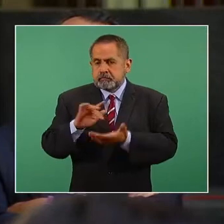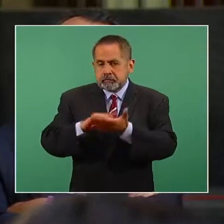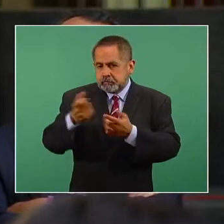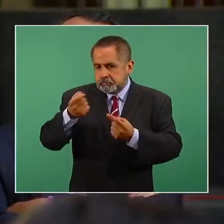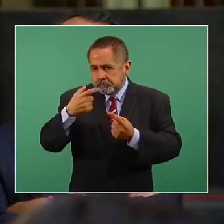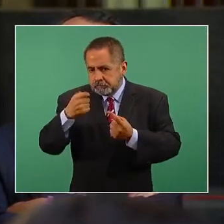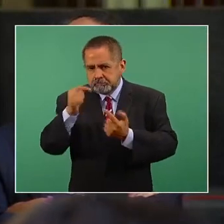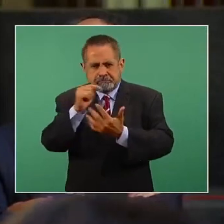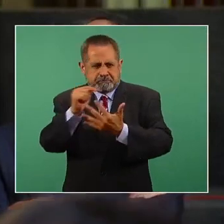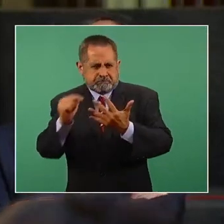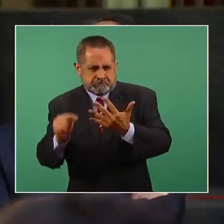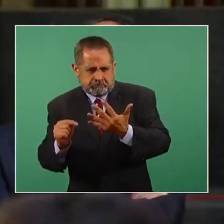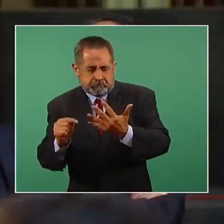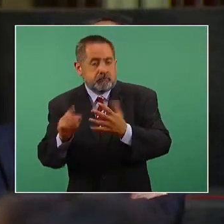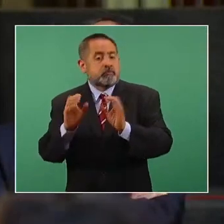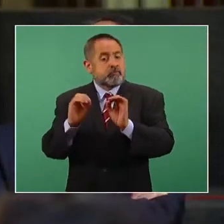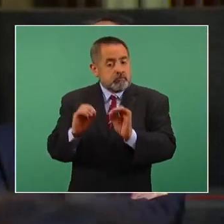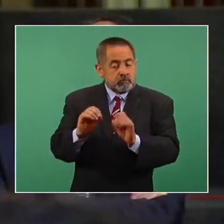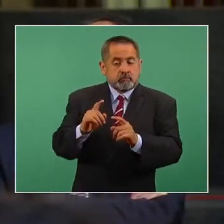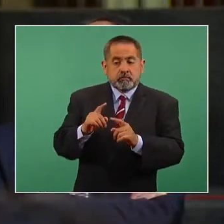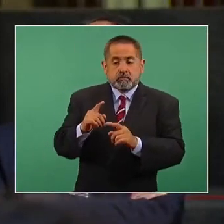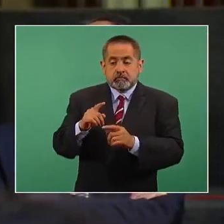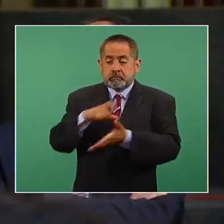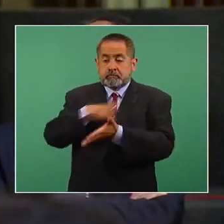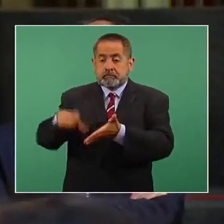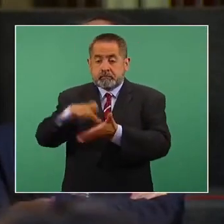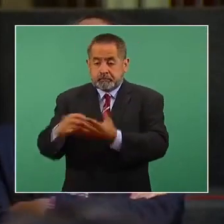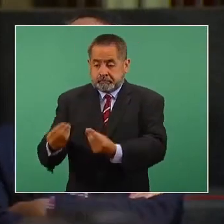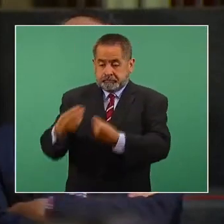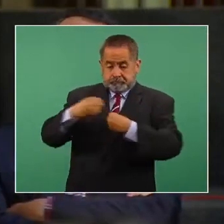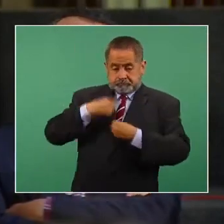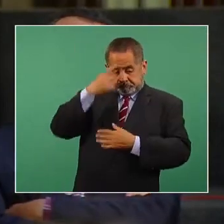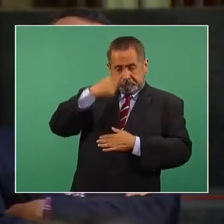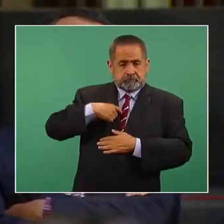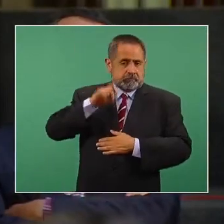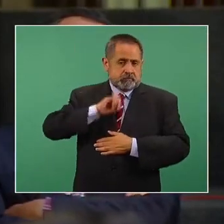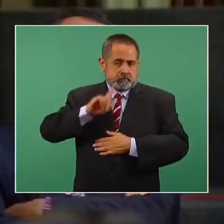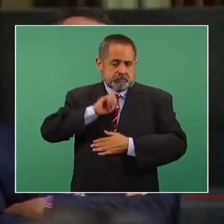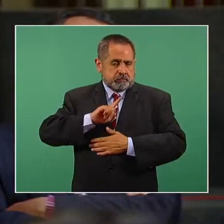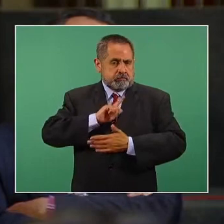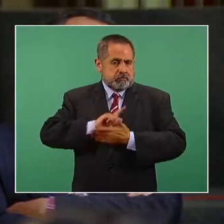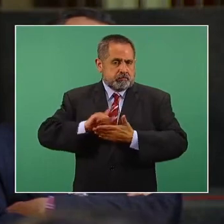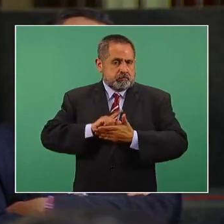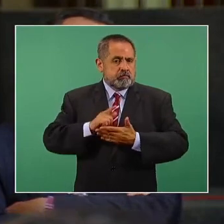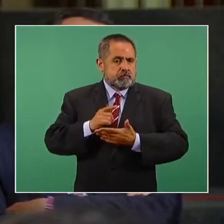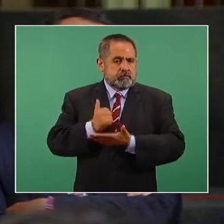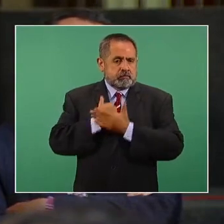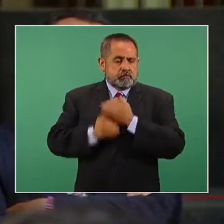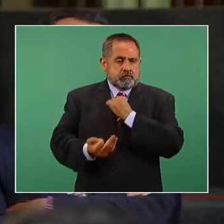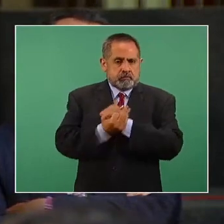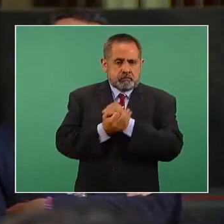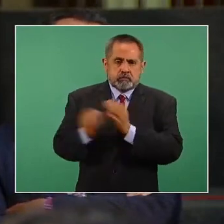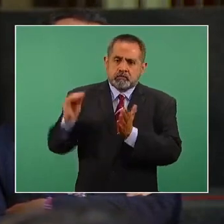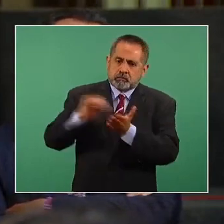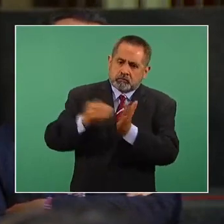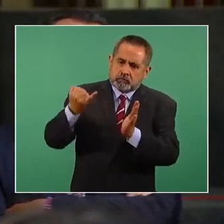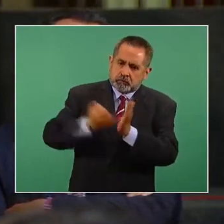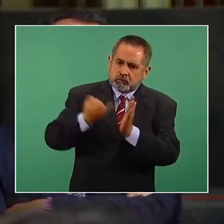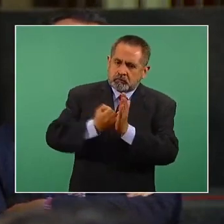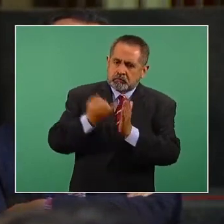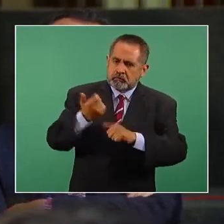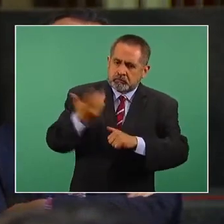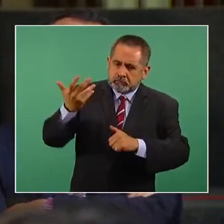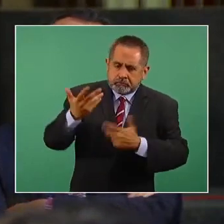o todos estos artículos de higiene personal para las mujeres están gravados directamente con este impuesto.